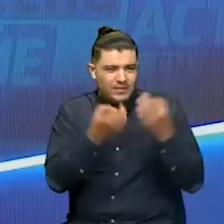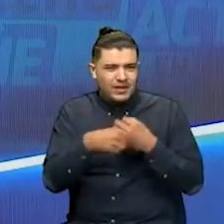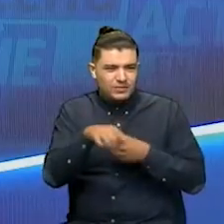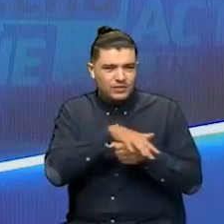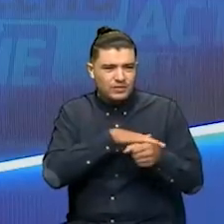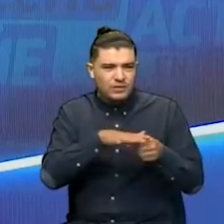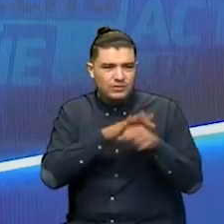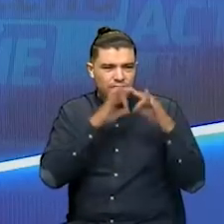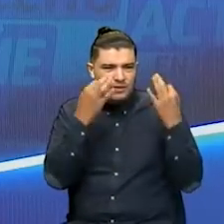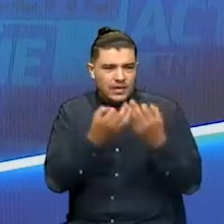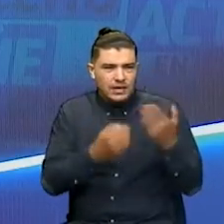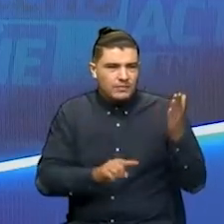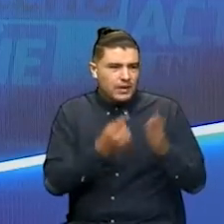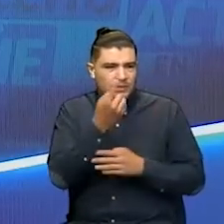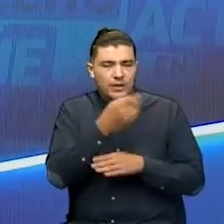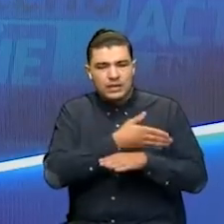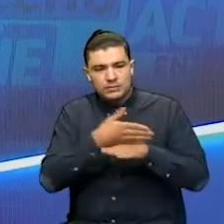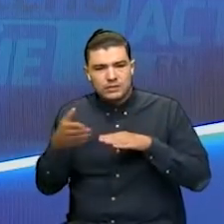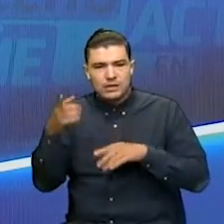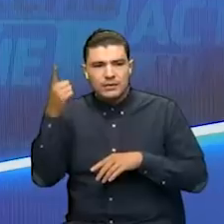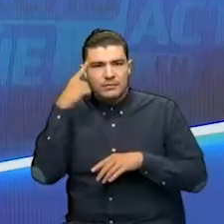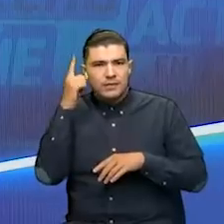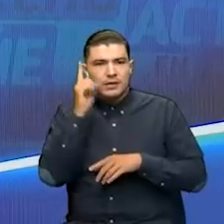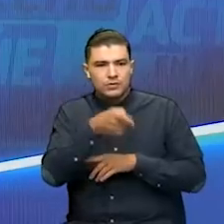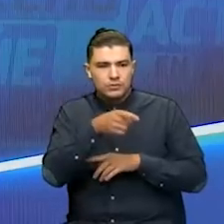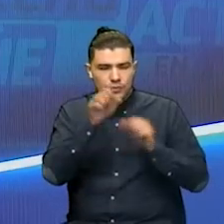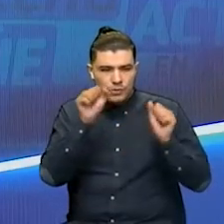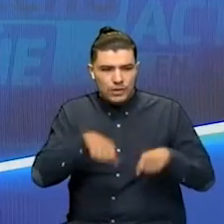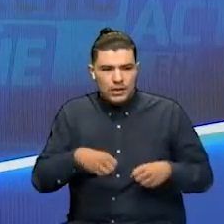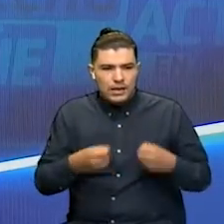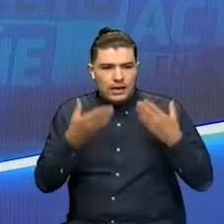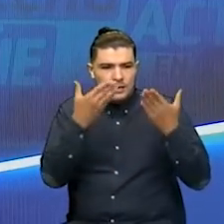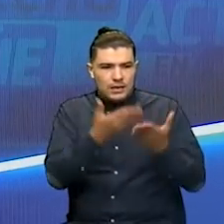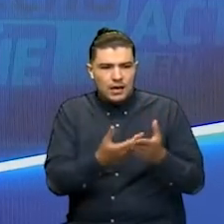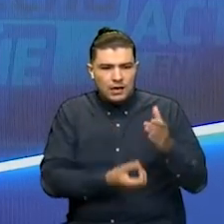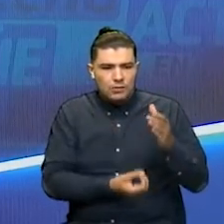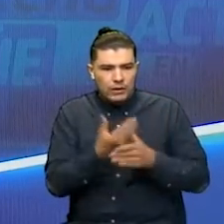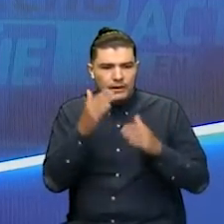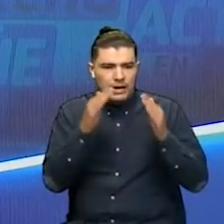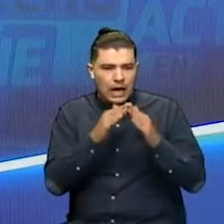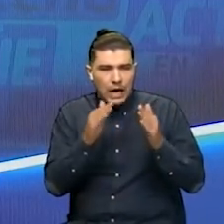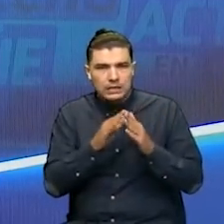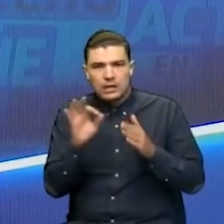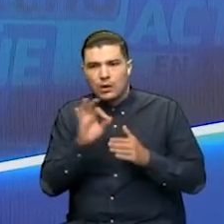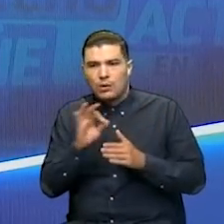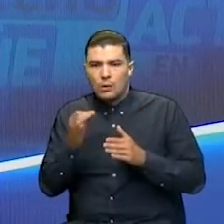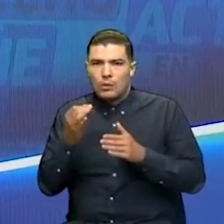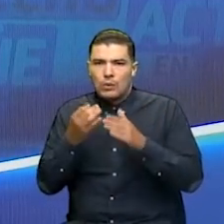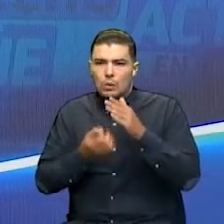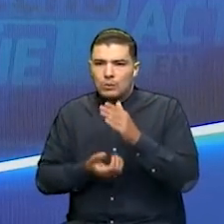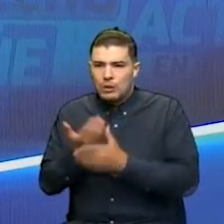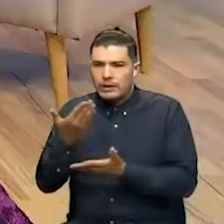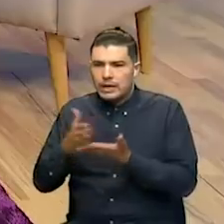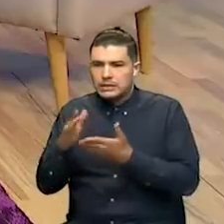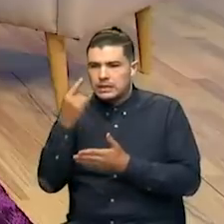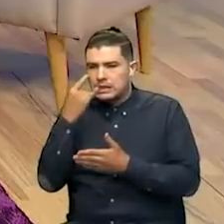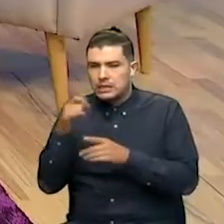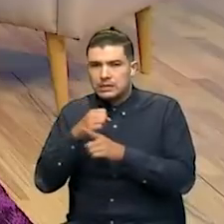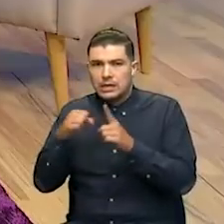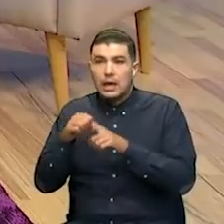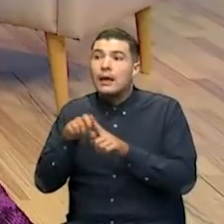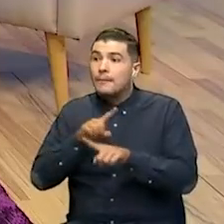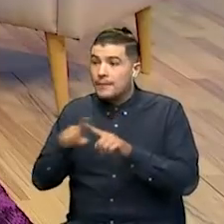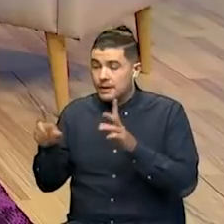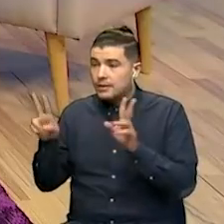familiar inicialmente y luego sí pensar en la posibilidad de adquirir una casa de interés social. Sí, pero es importante que abran